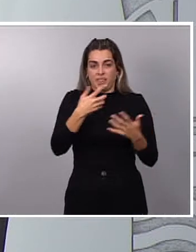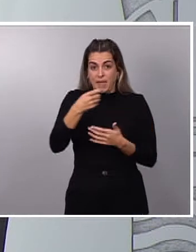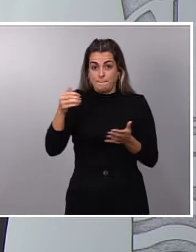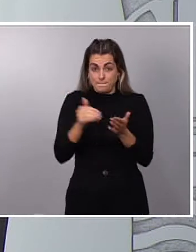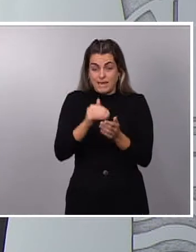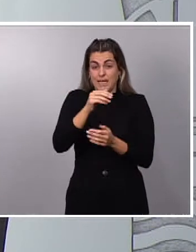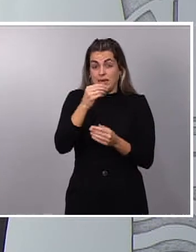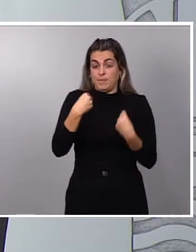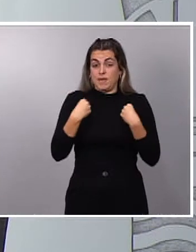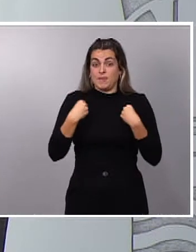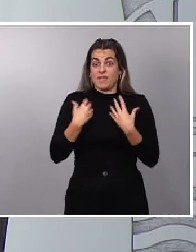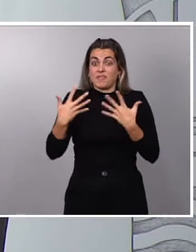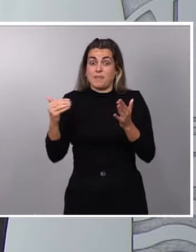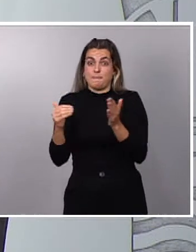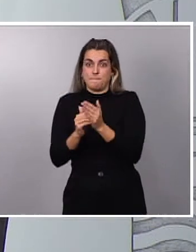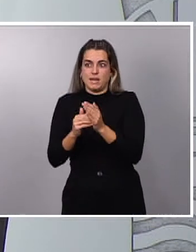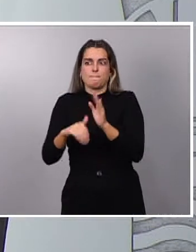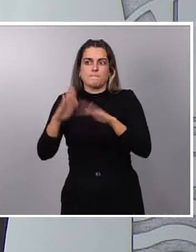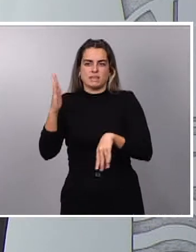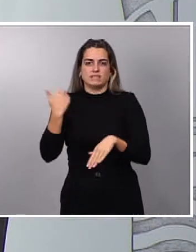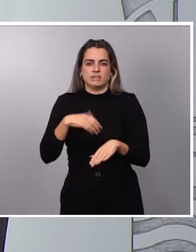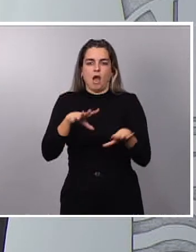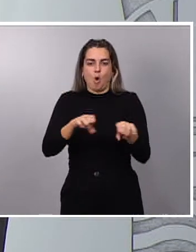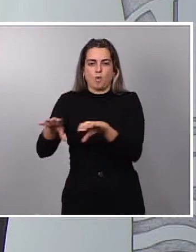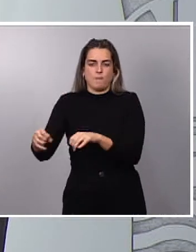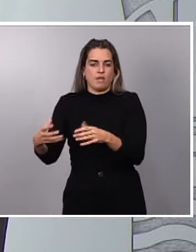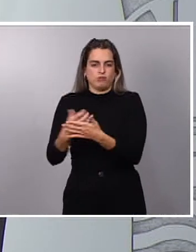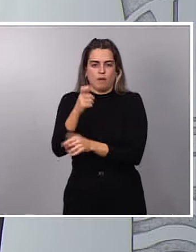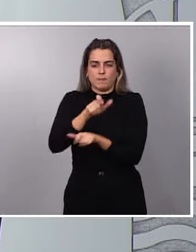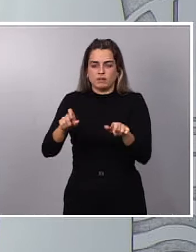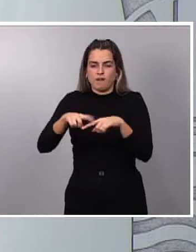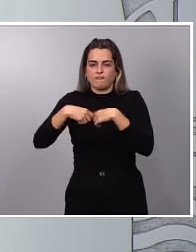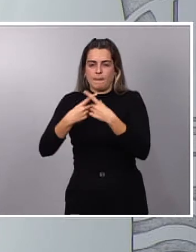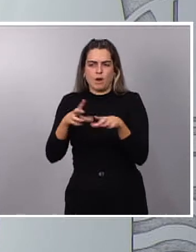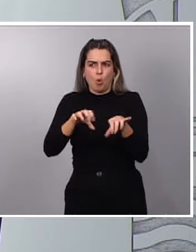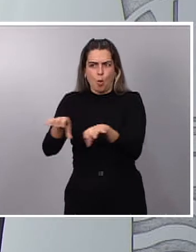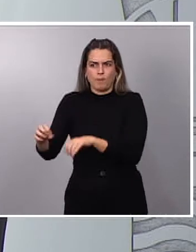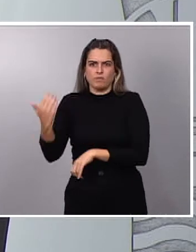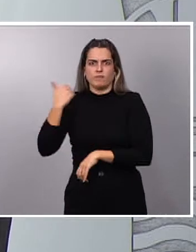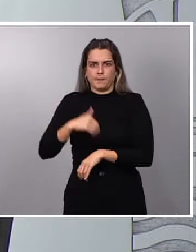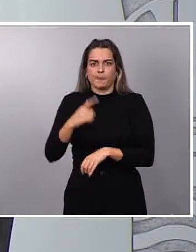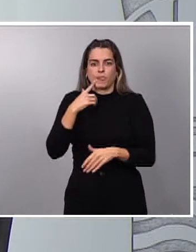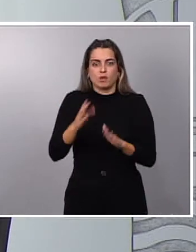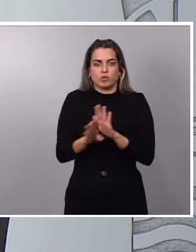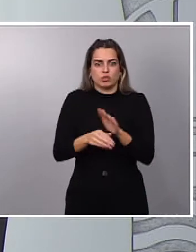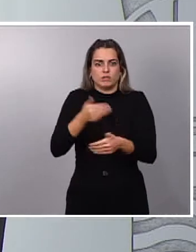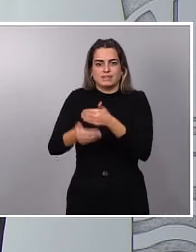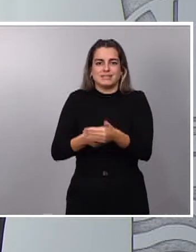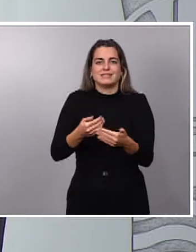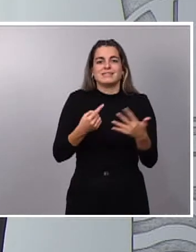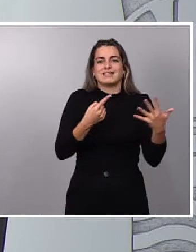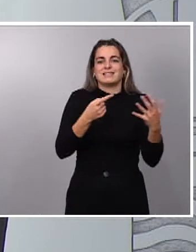.000 viviendas habitadas con personas, con familias y tenemos en marcha 60.000